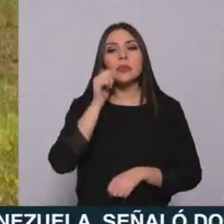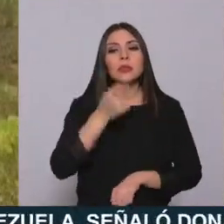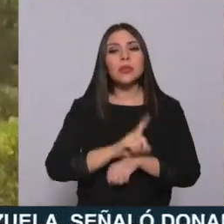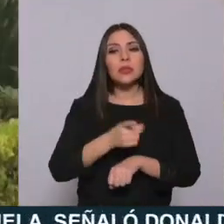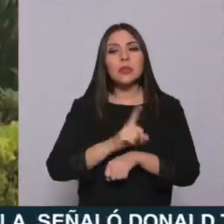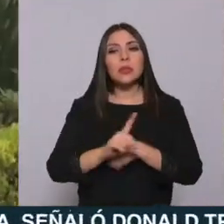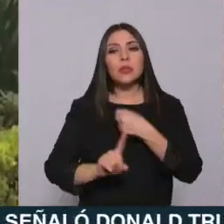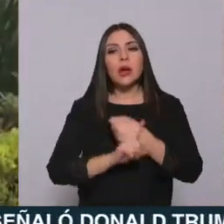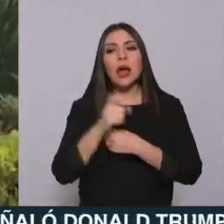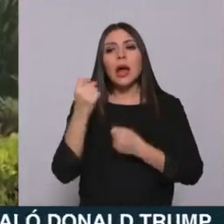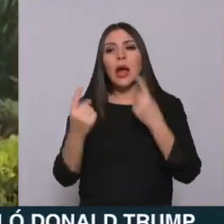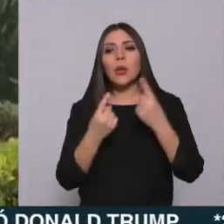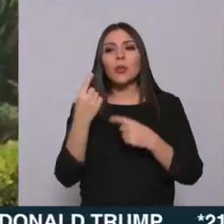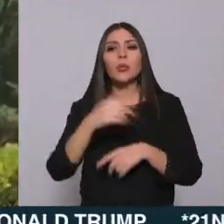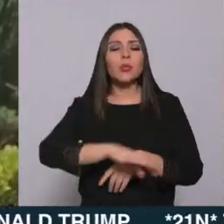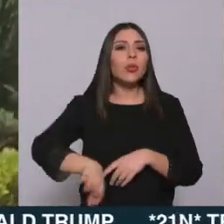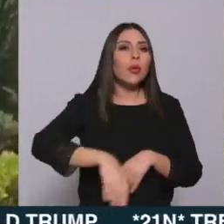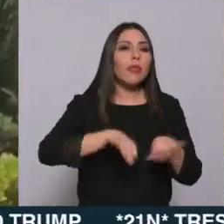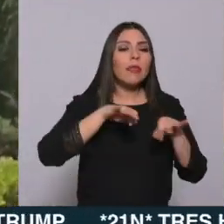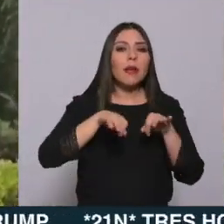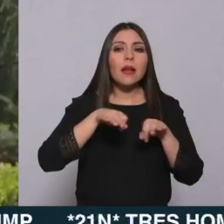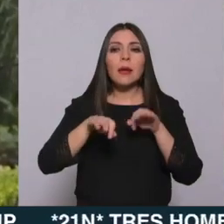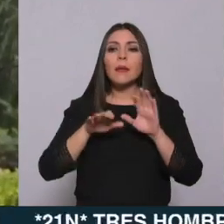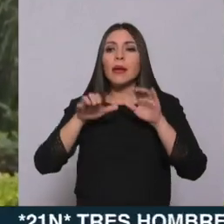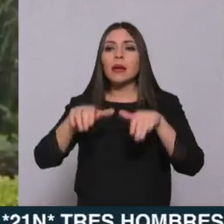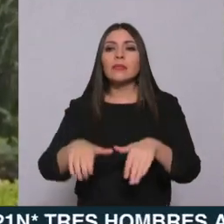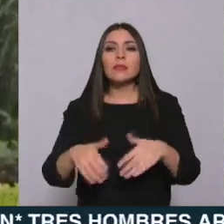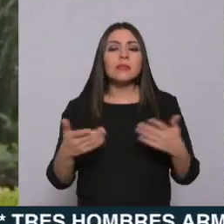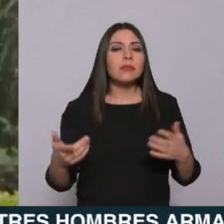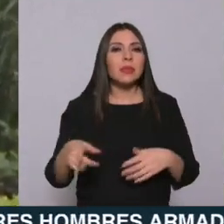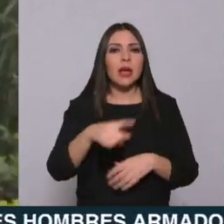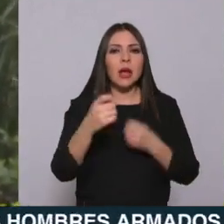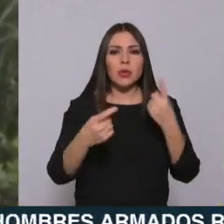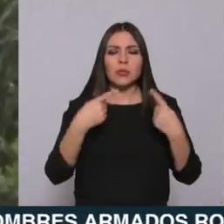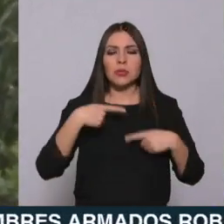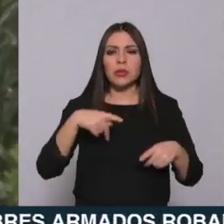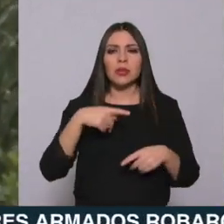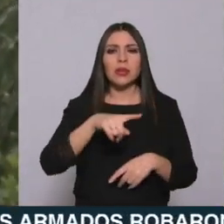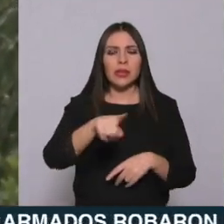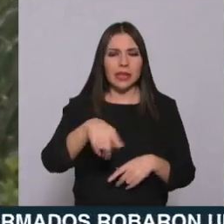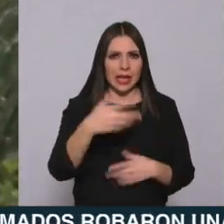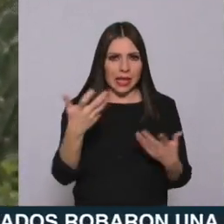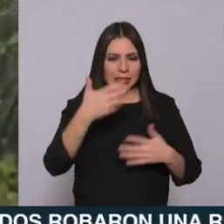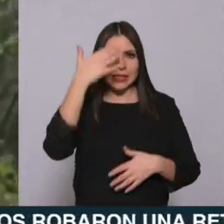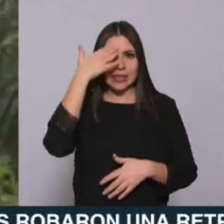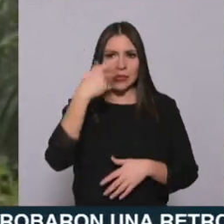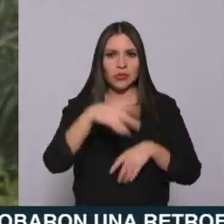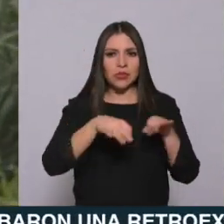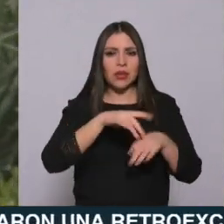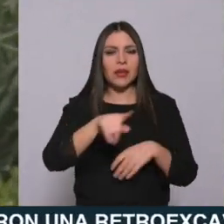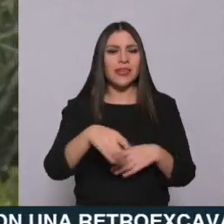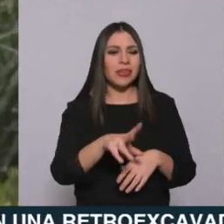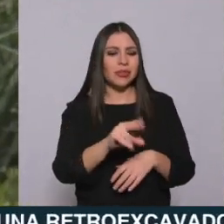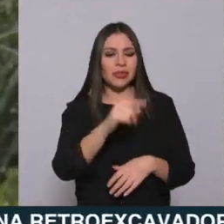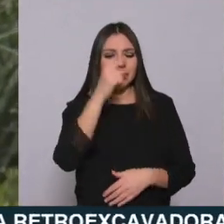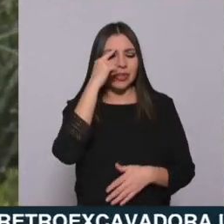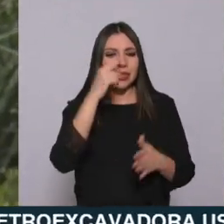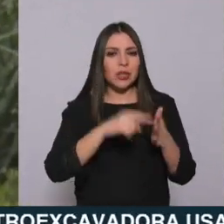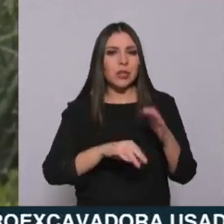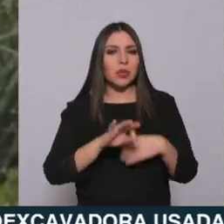para encontrar algún empleo, se encuentra la falta de reconocimiento a las aportaciones que pueden ofrecer en un trabajo. Es